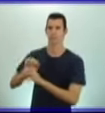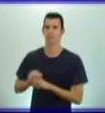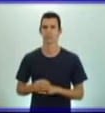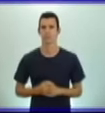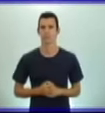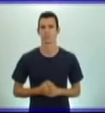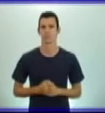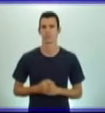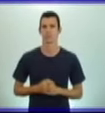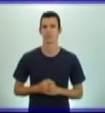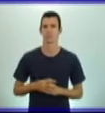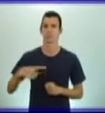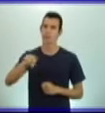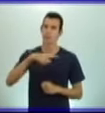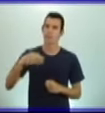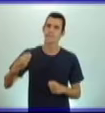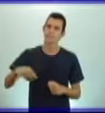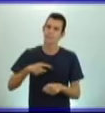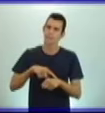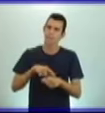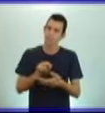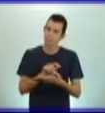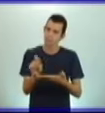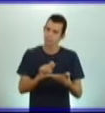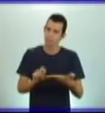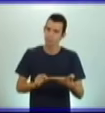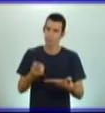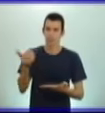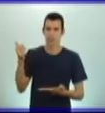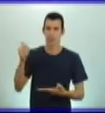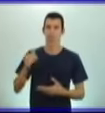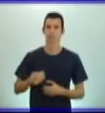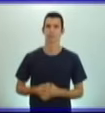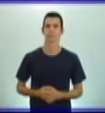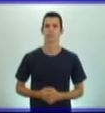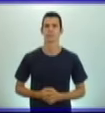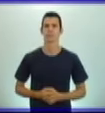darle un breve tiempo para que puedan copiar estas dos proposiciones.